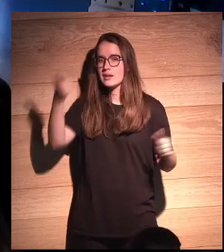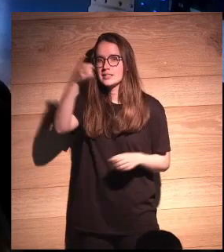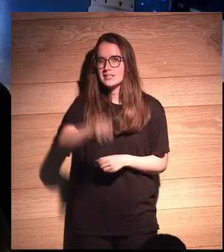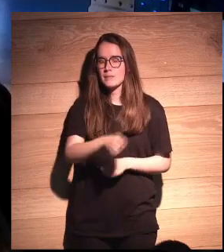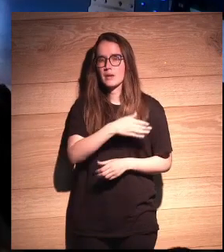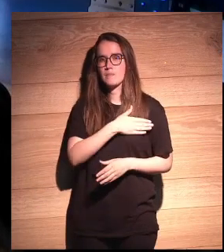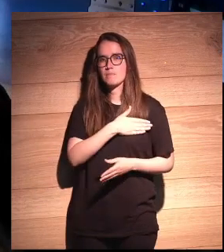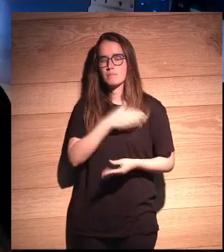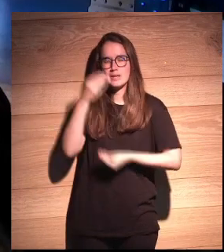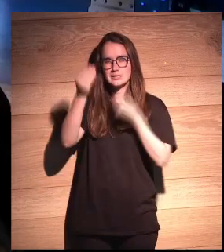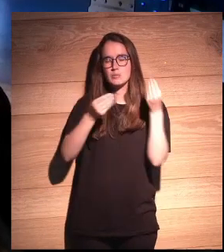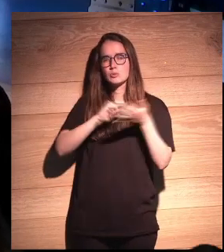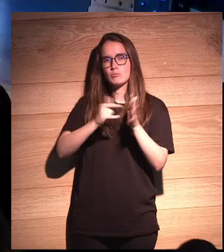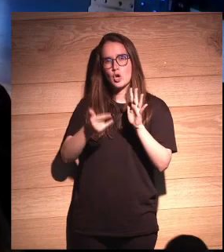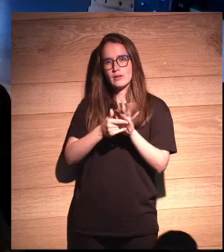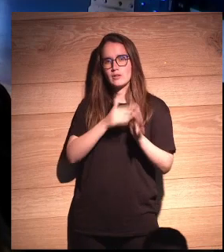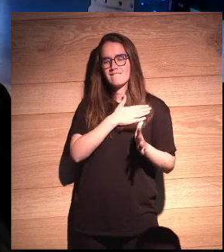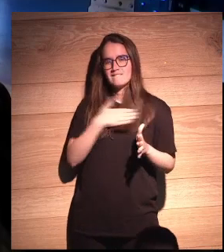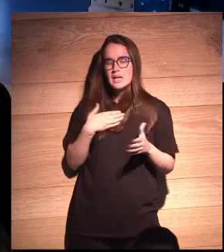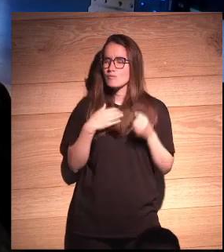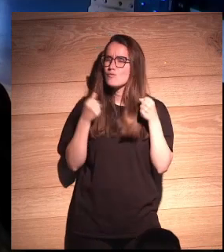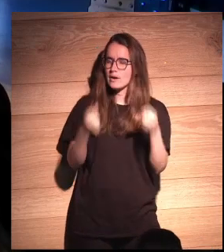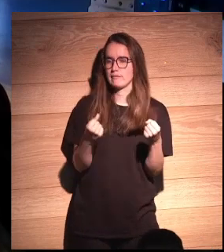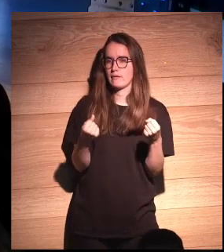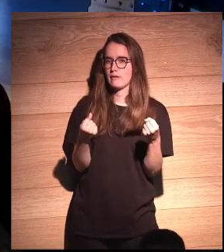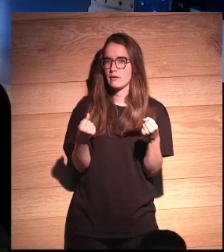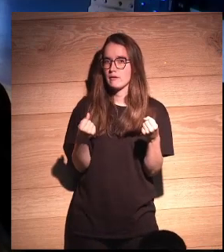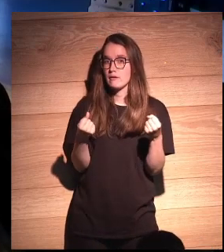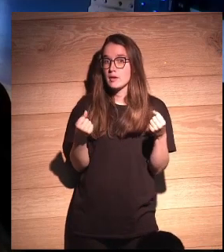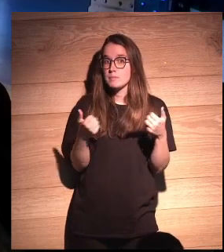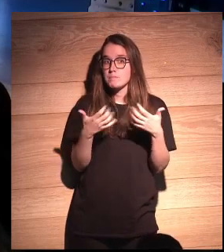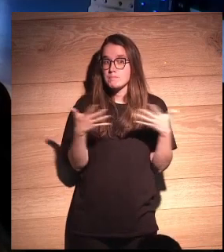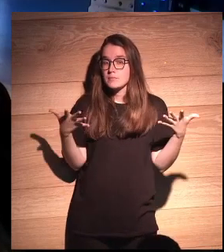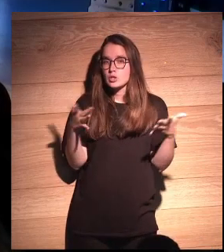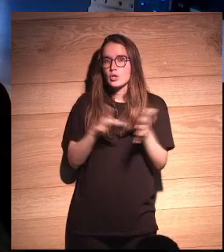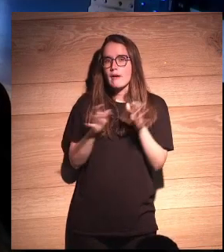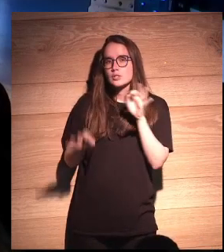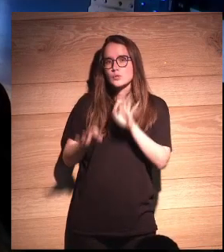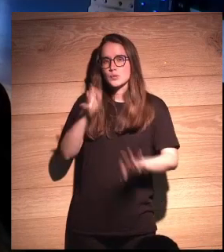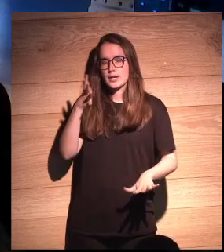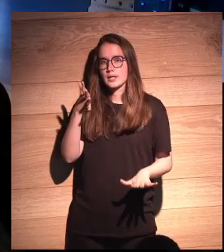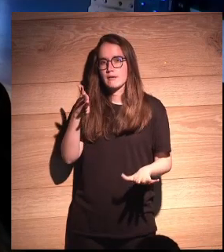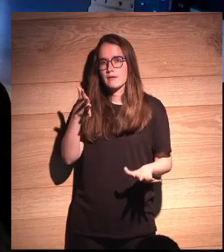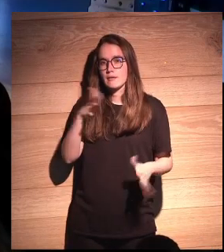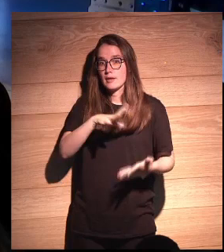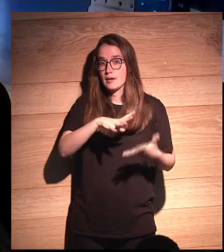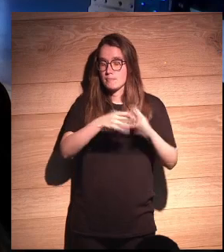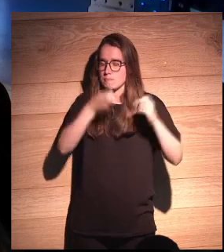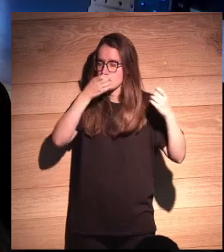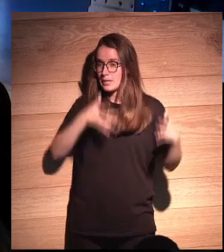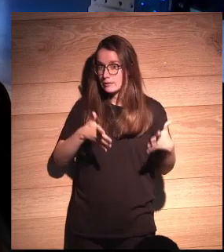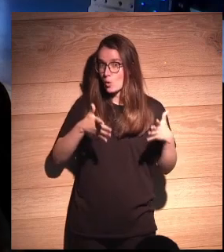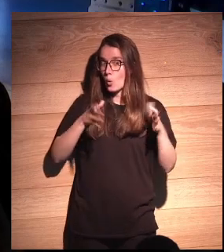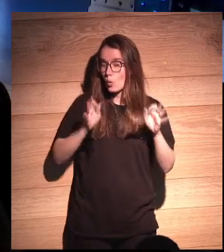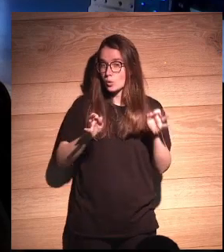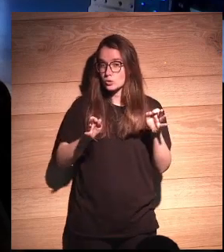También nos creíamos muchísimo el proyecto, lo queríamos mucho, mucho, mucho. Y tenía la suerte de encajar muy bien en el panorama.